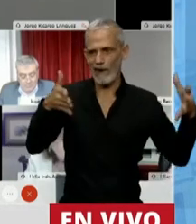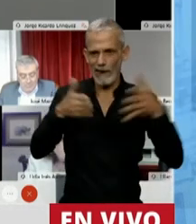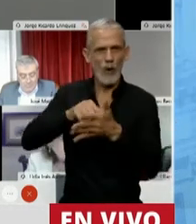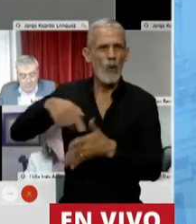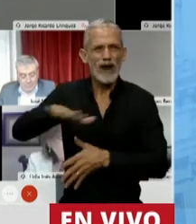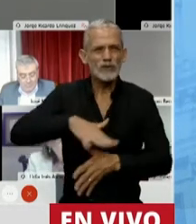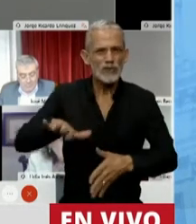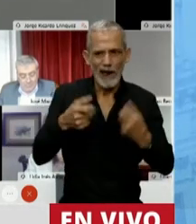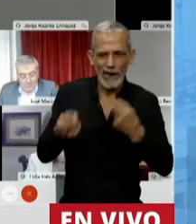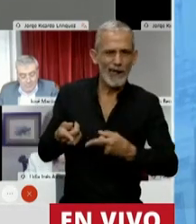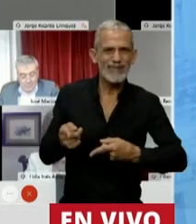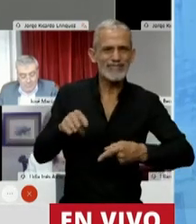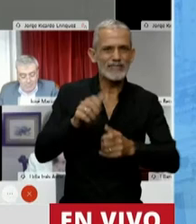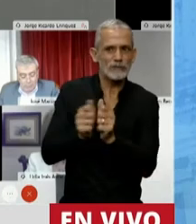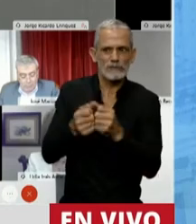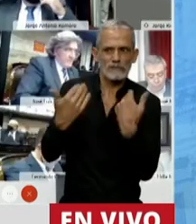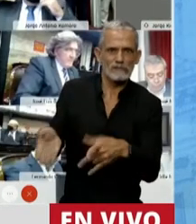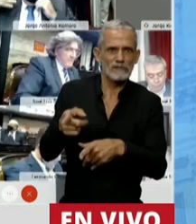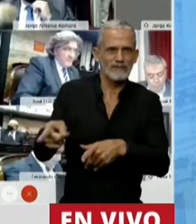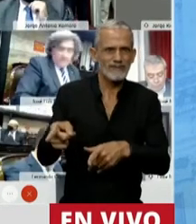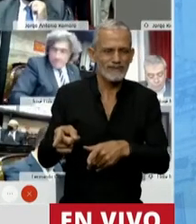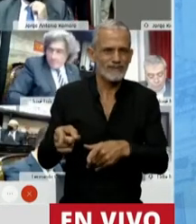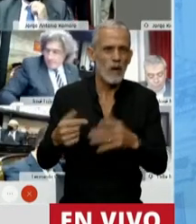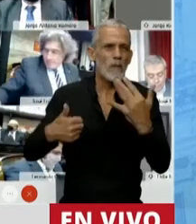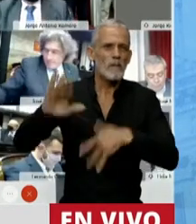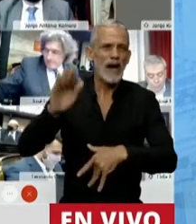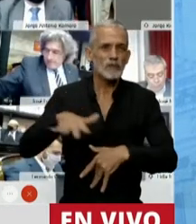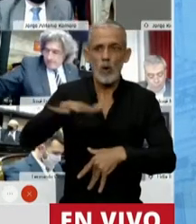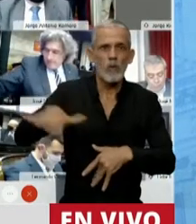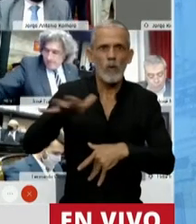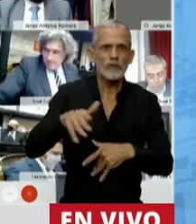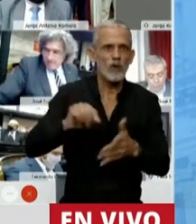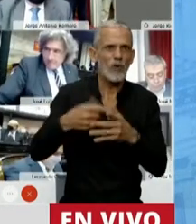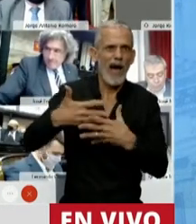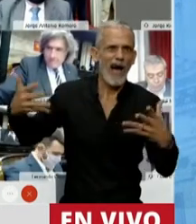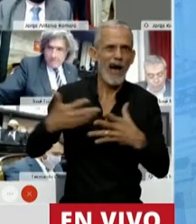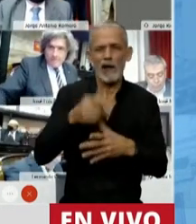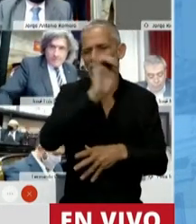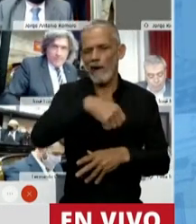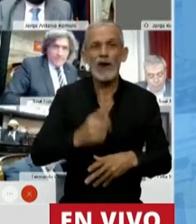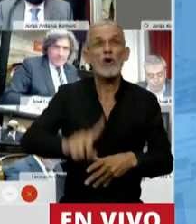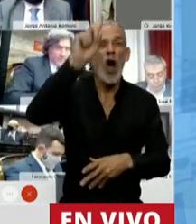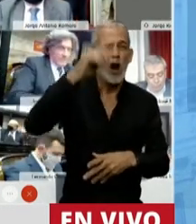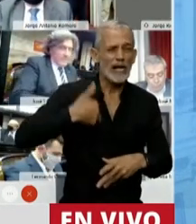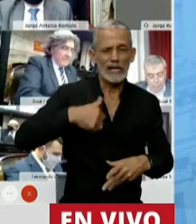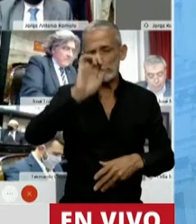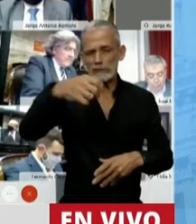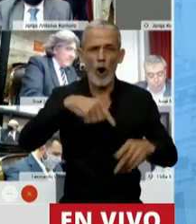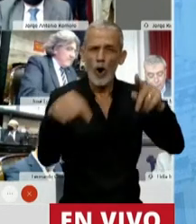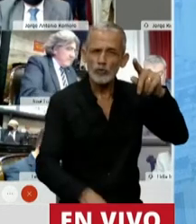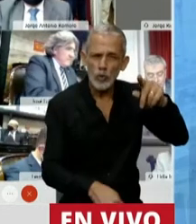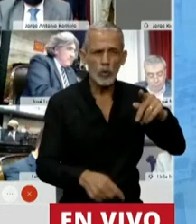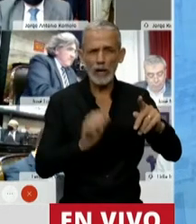vea beneficiado los sectores de mayor población, olvidándose del norte argentino, del sur